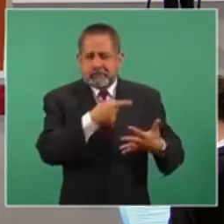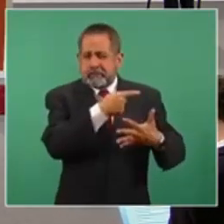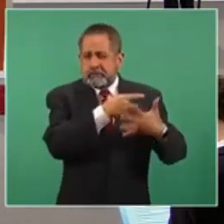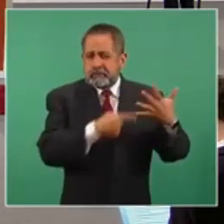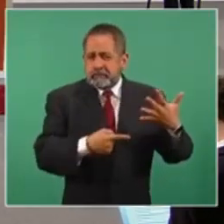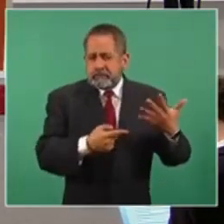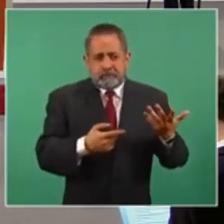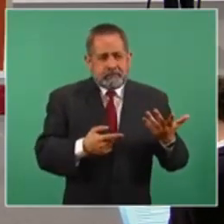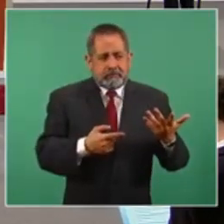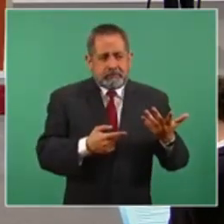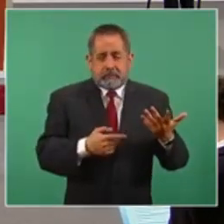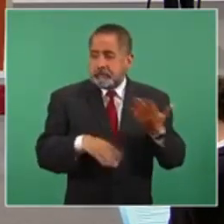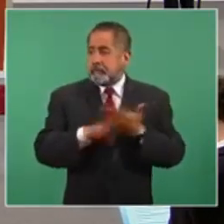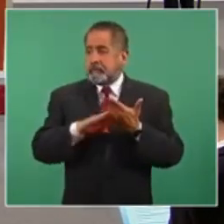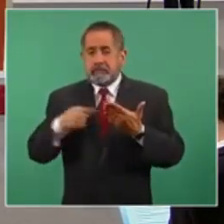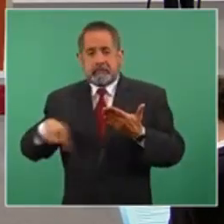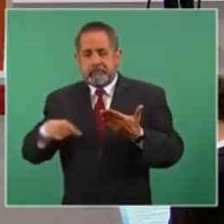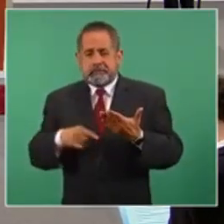Desde luego,